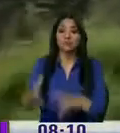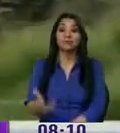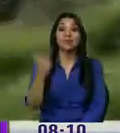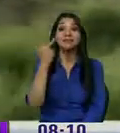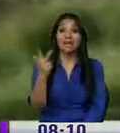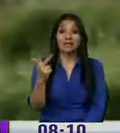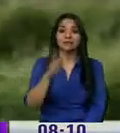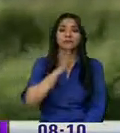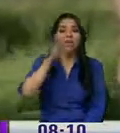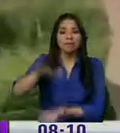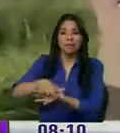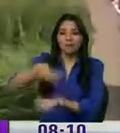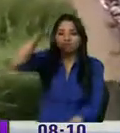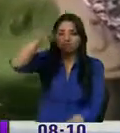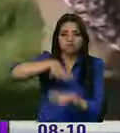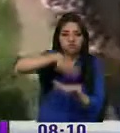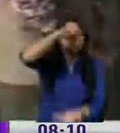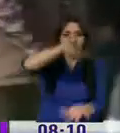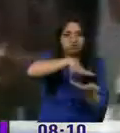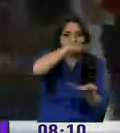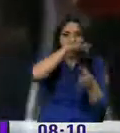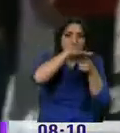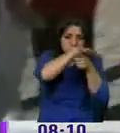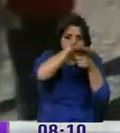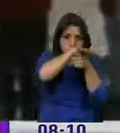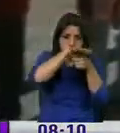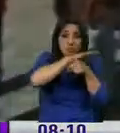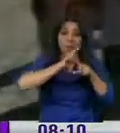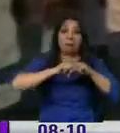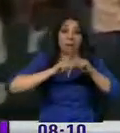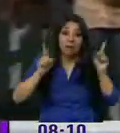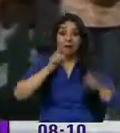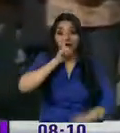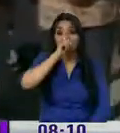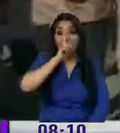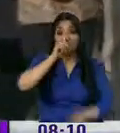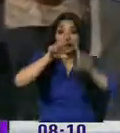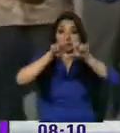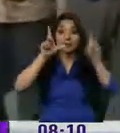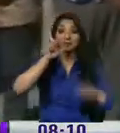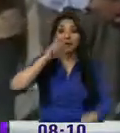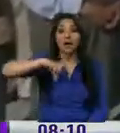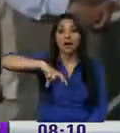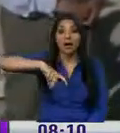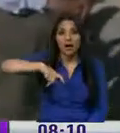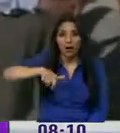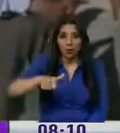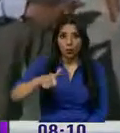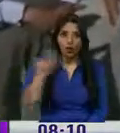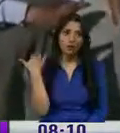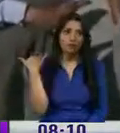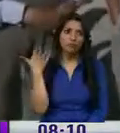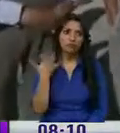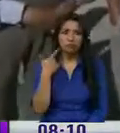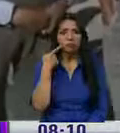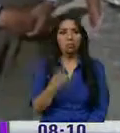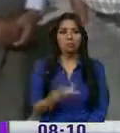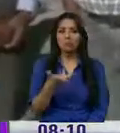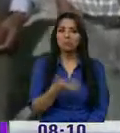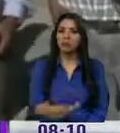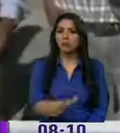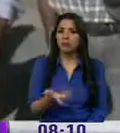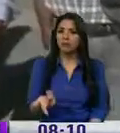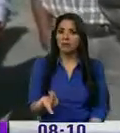llenos pero qué es lo que sucede el señor el empleado de la empresa de agua que últimamente se ha descuidado